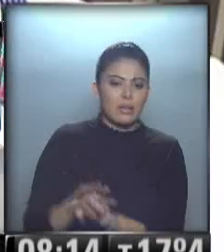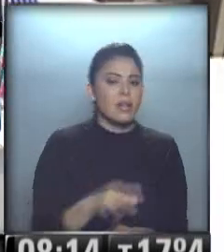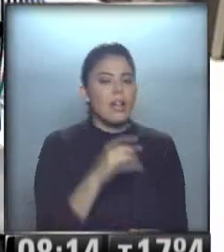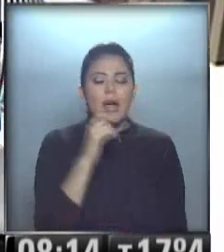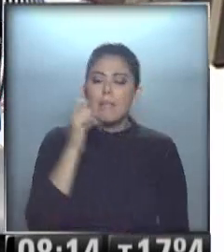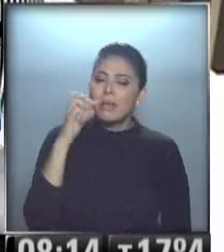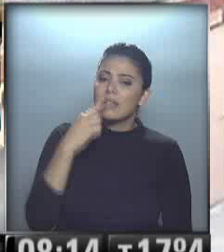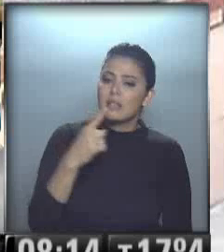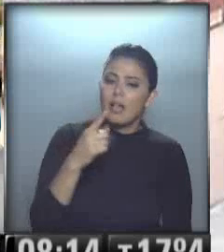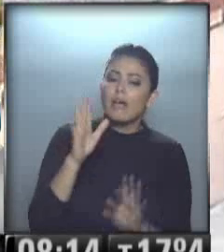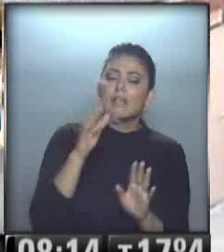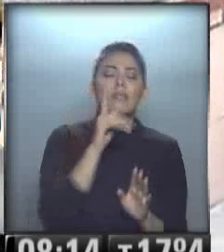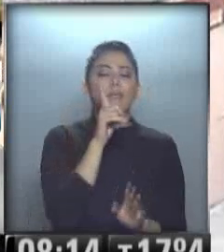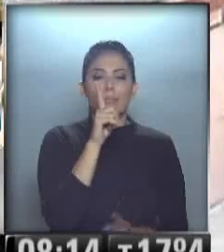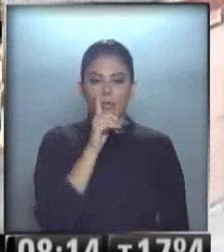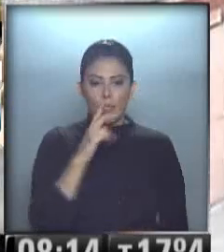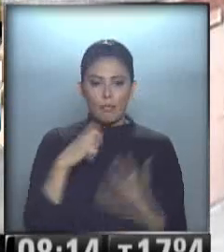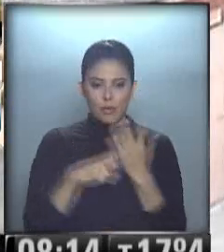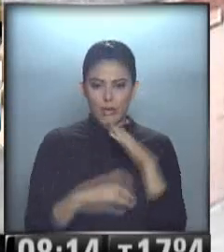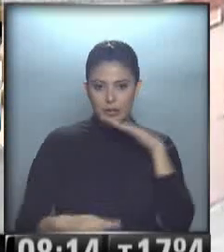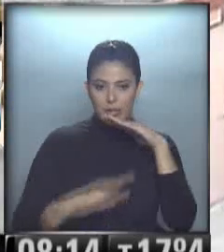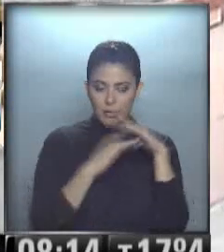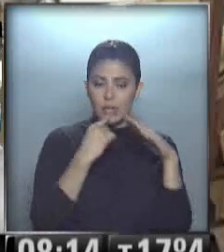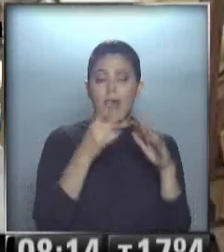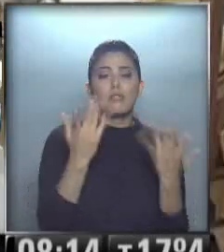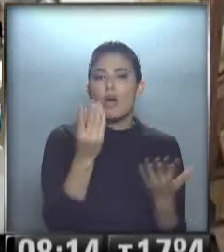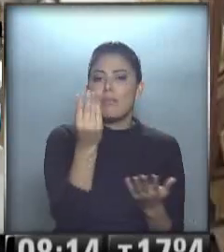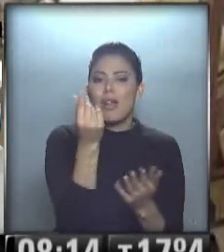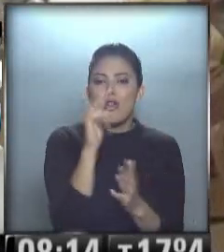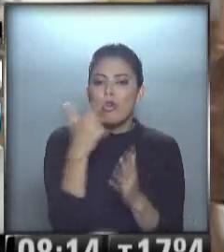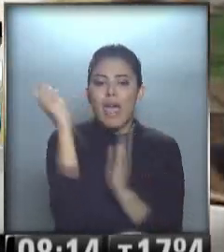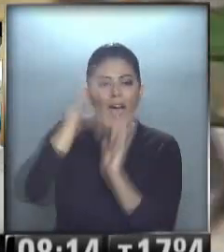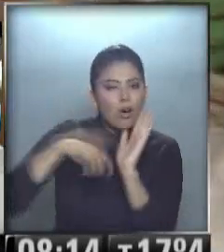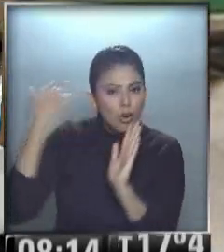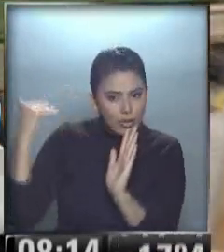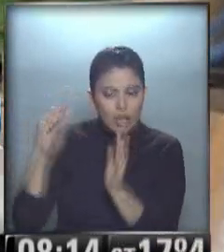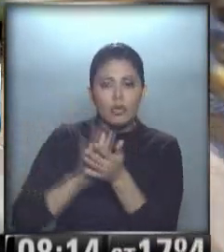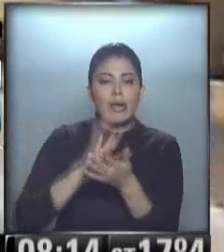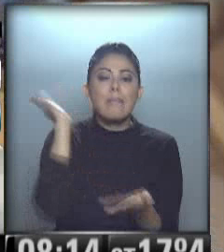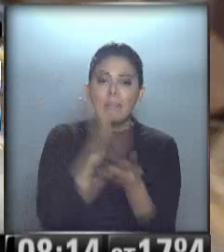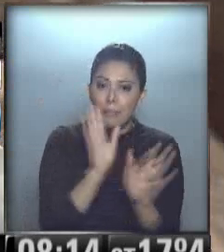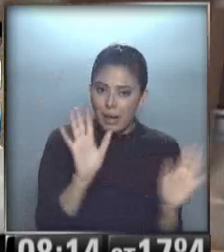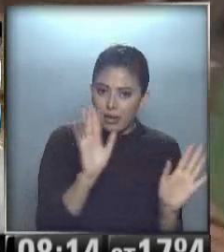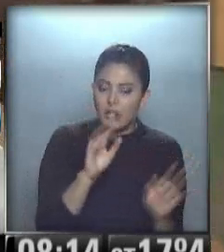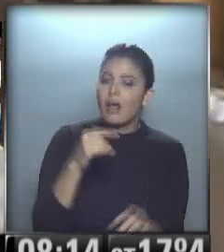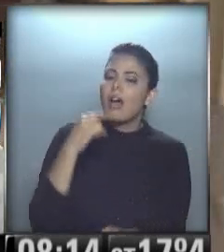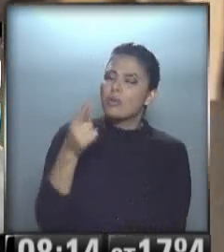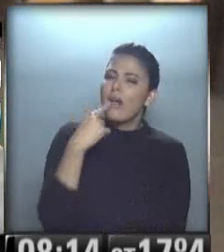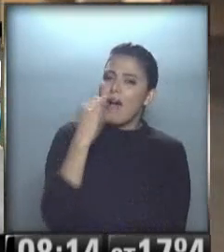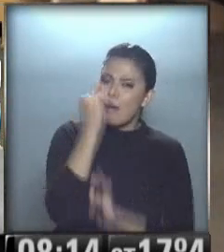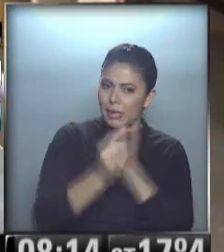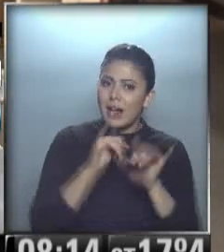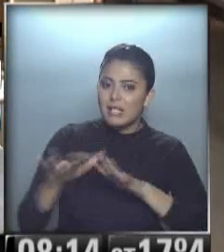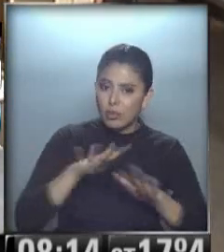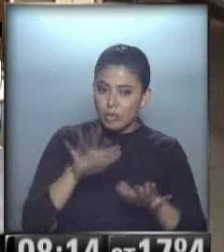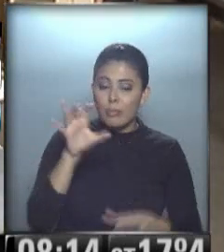García, entonces, en ese sentido, no hay ninguna validez en ese acuerdo, desde lo penal, ¿no es cierto? Claro, usted está explicando la